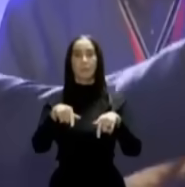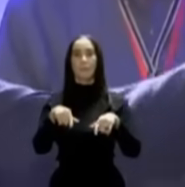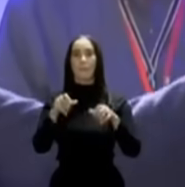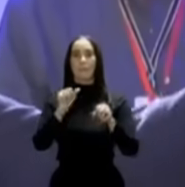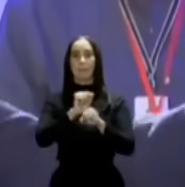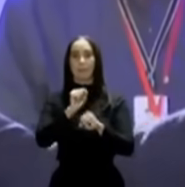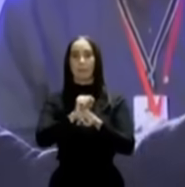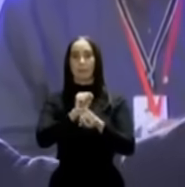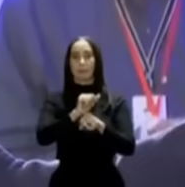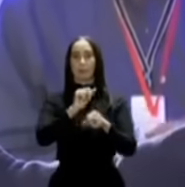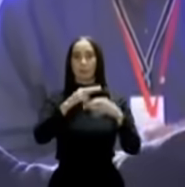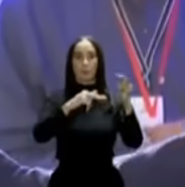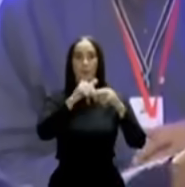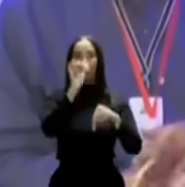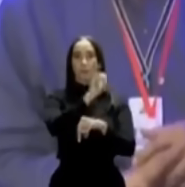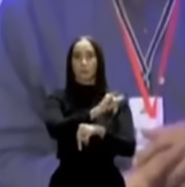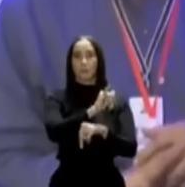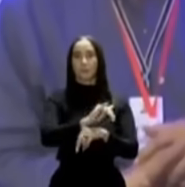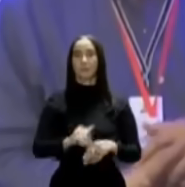esté trabajando en la construcción.